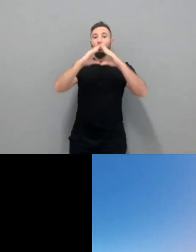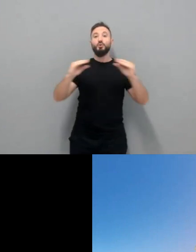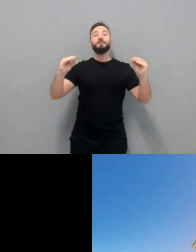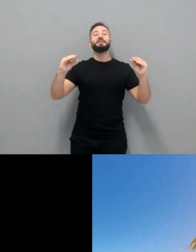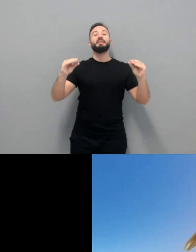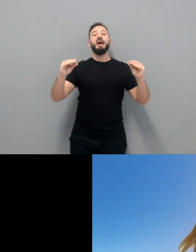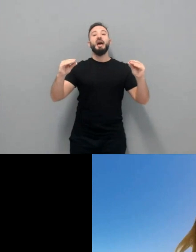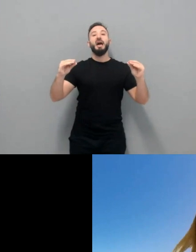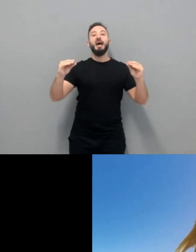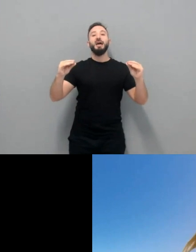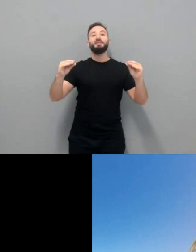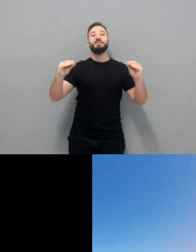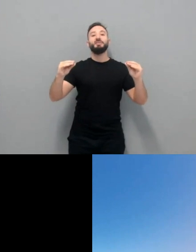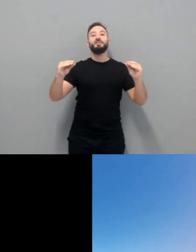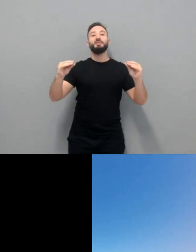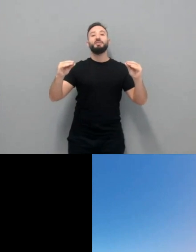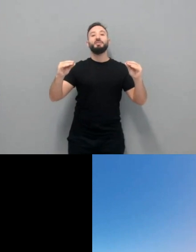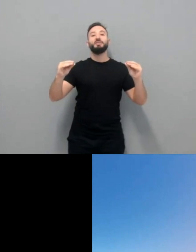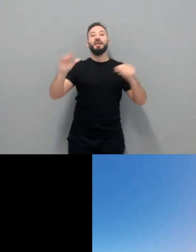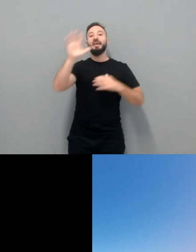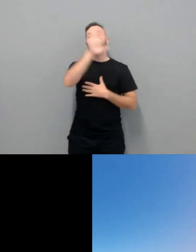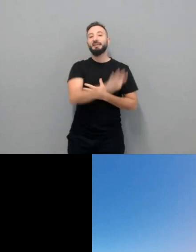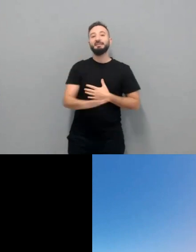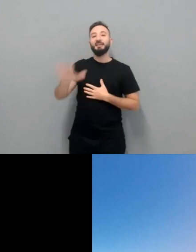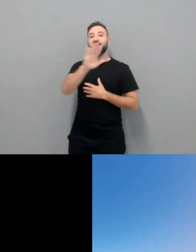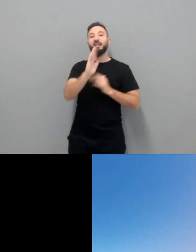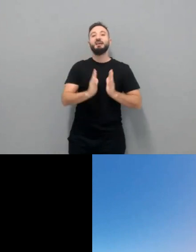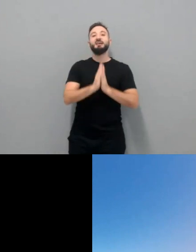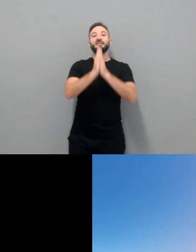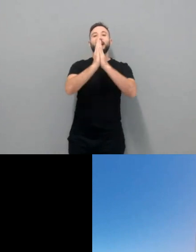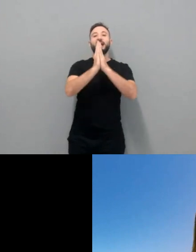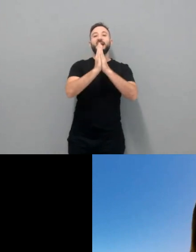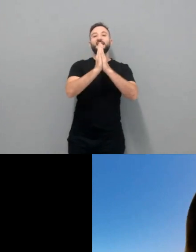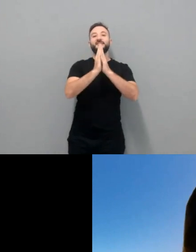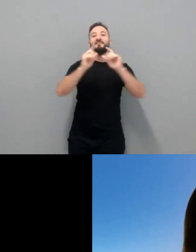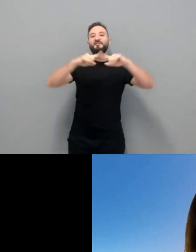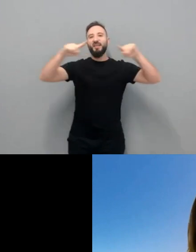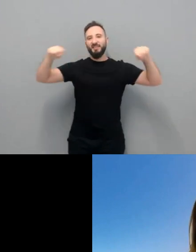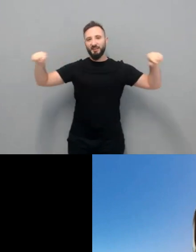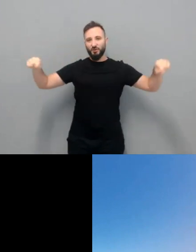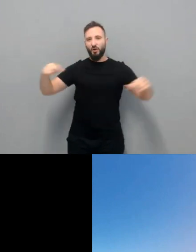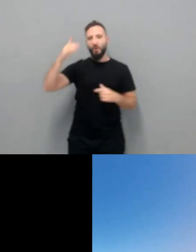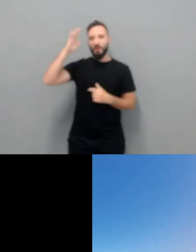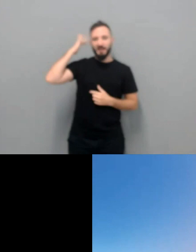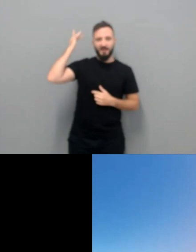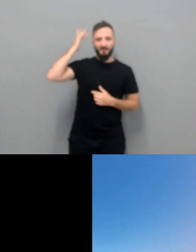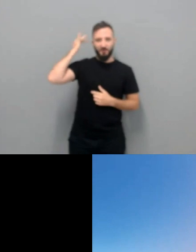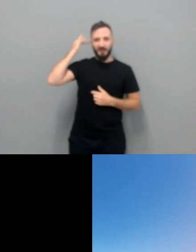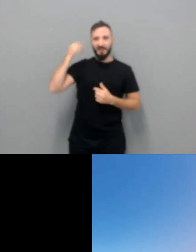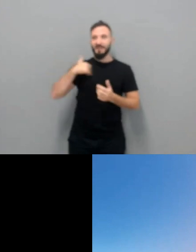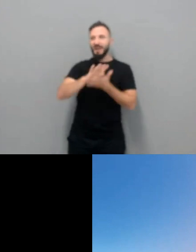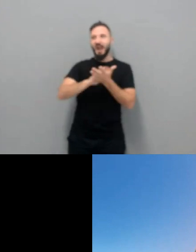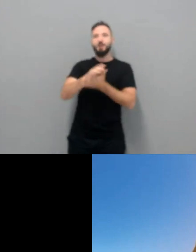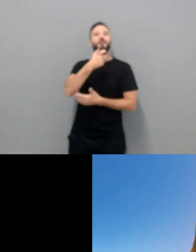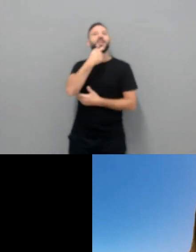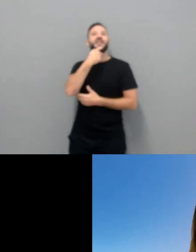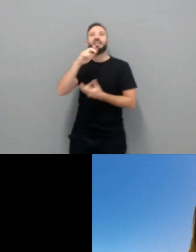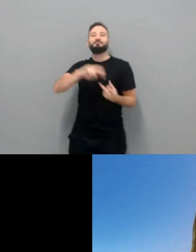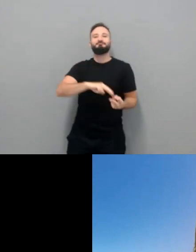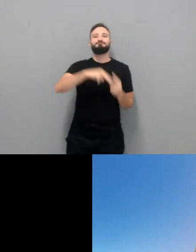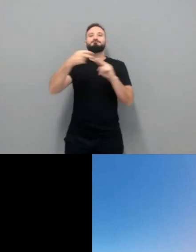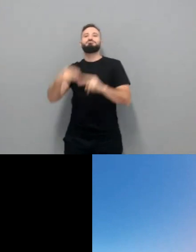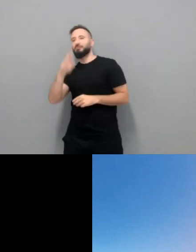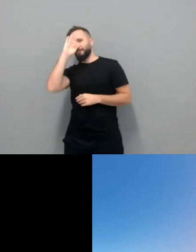por la Universidad Estatal de San Francisco, California. Iba yo como a decirlo en inglés, pero he dicho, bueno, ya lo dejo,